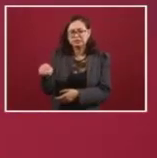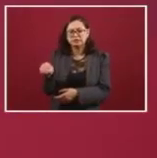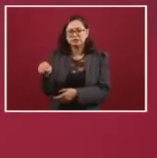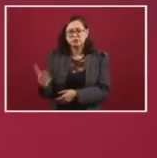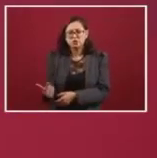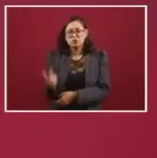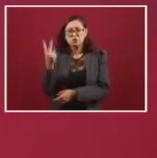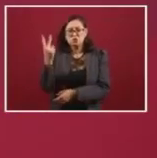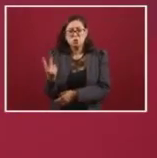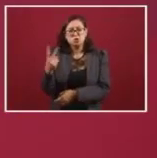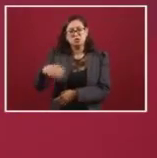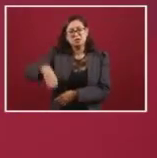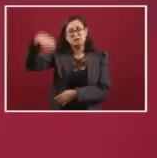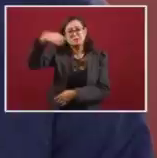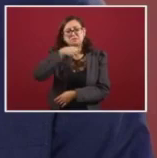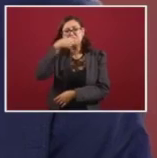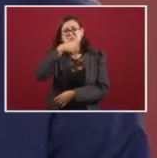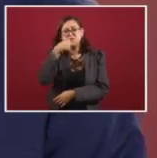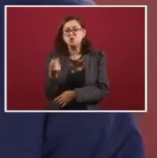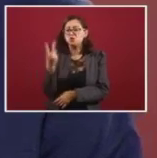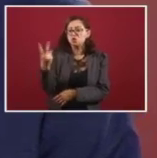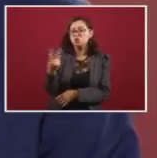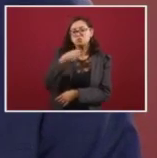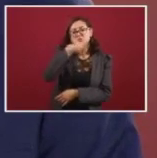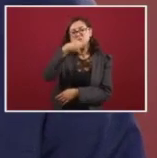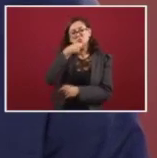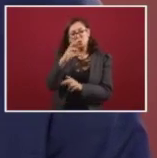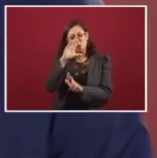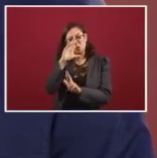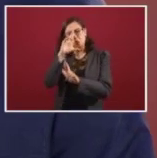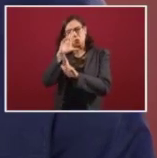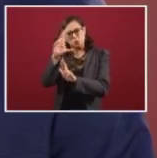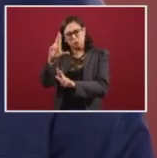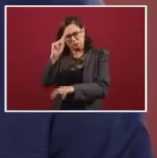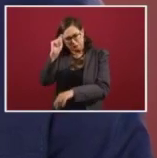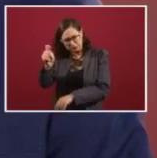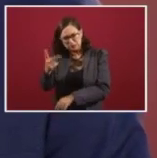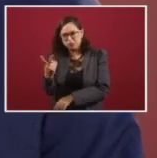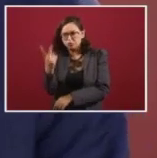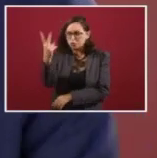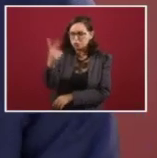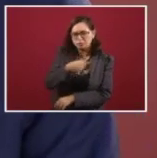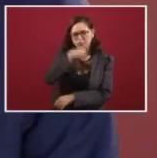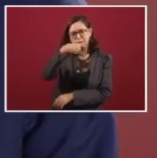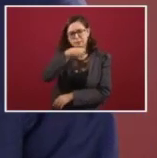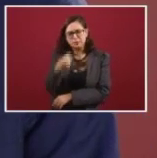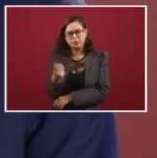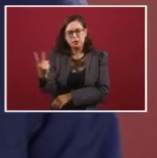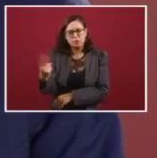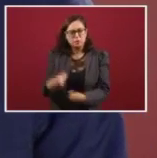dos adultos mayores, dos ancianos respetables, ¿sí?